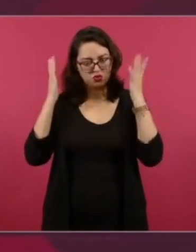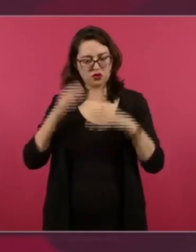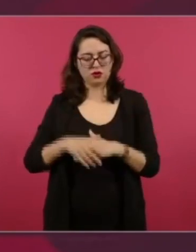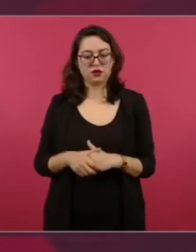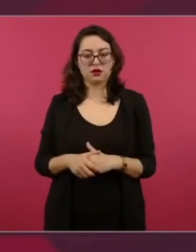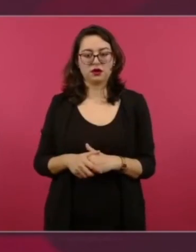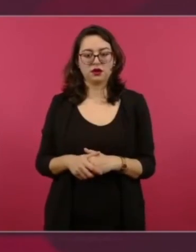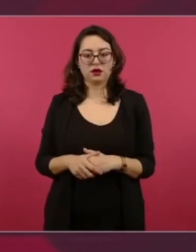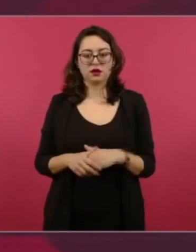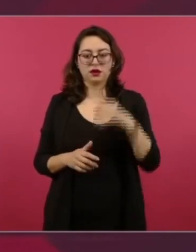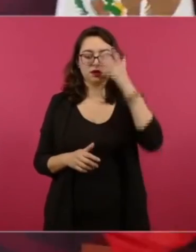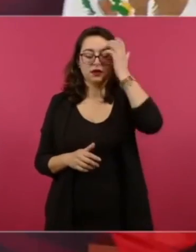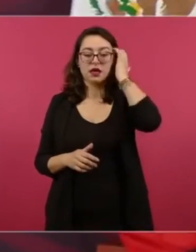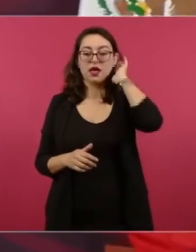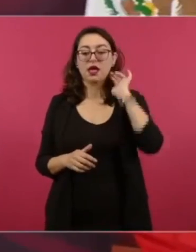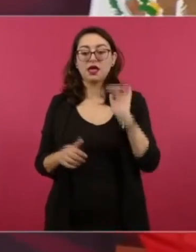Imagínense